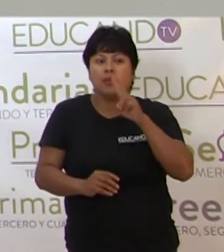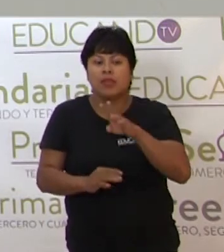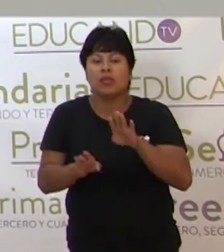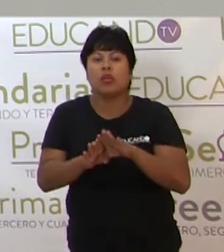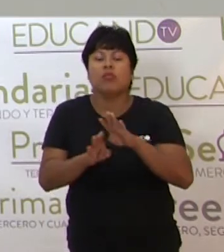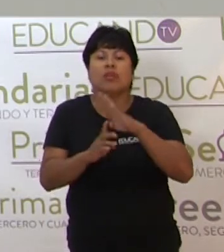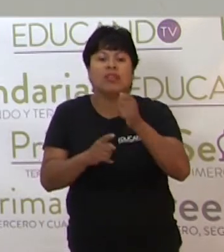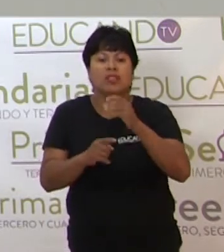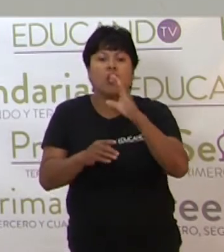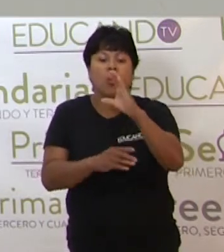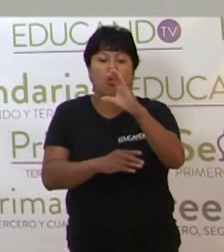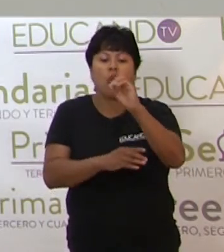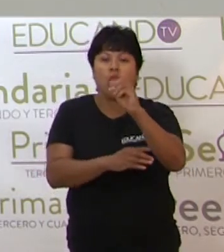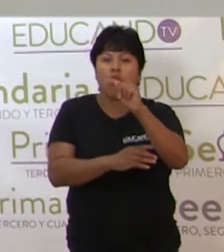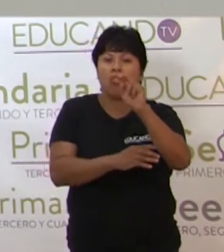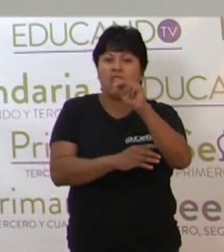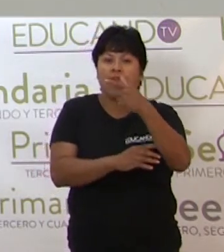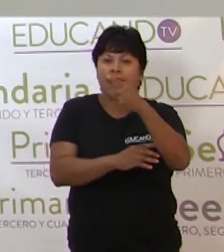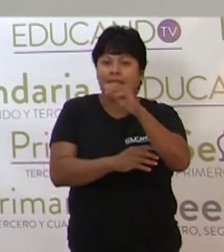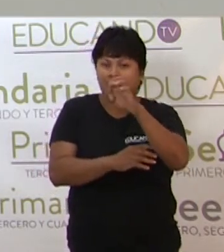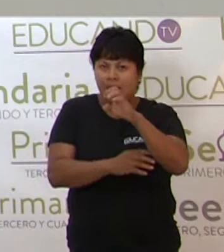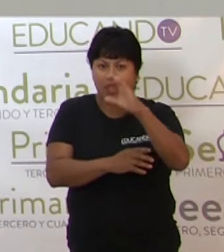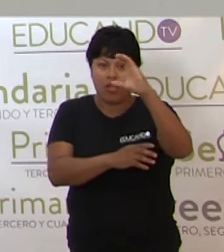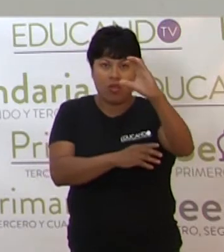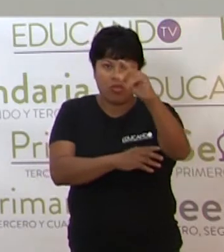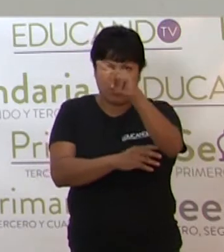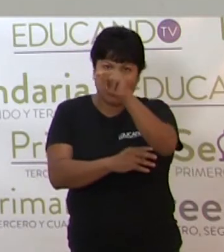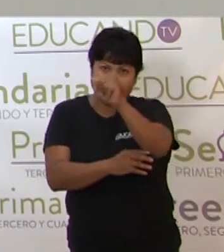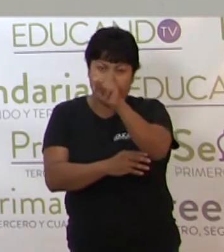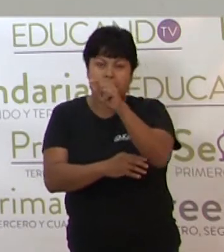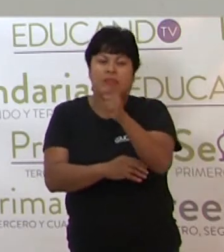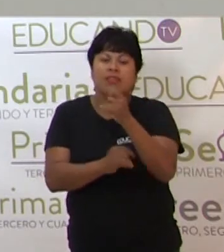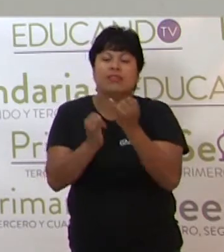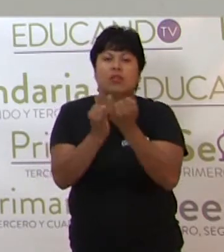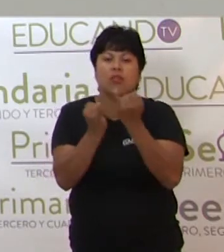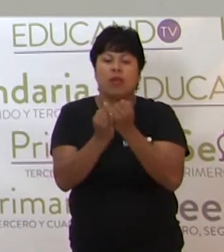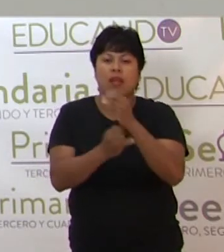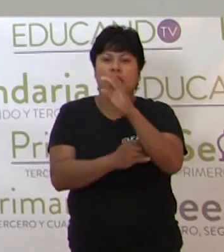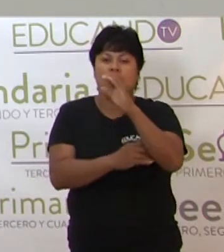función cotangente. ¿Sí? Cotangente es igual a